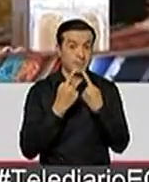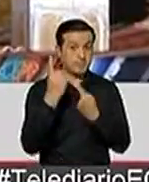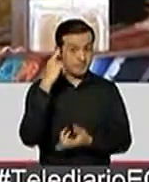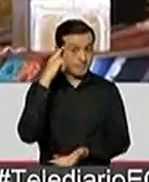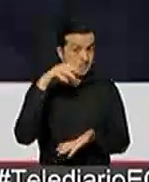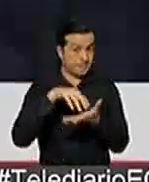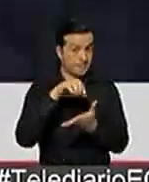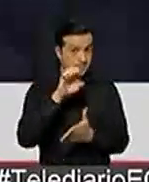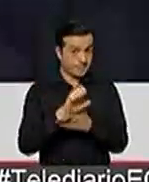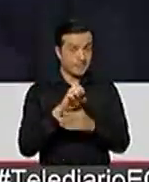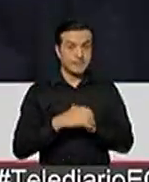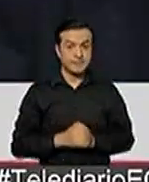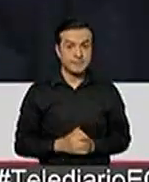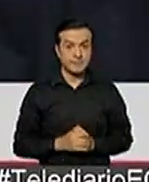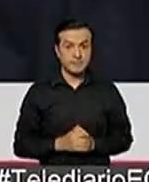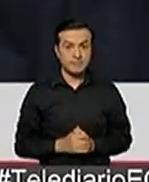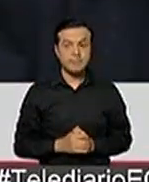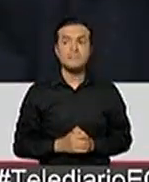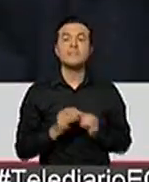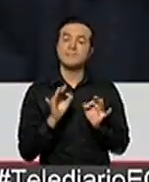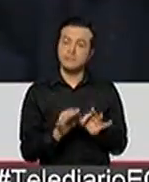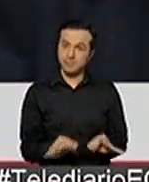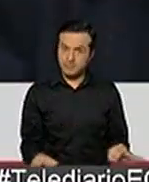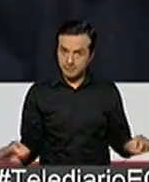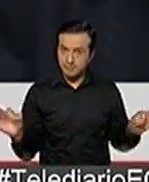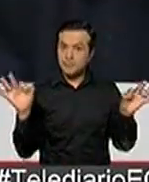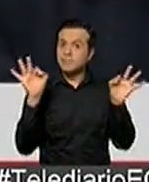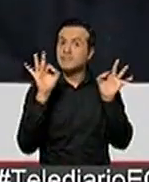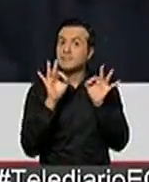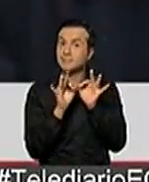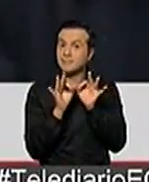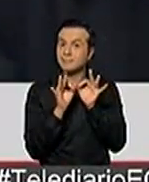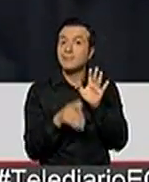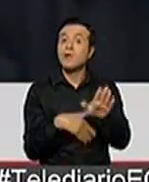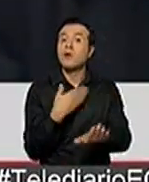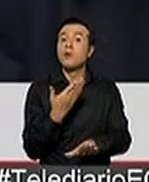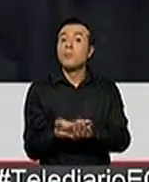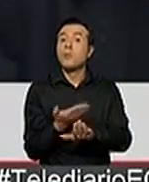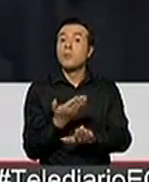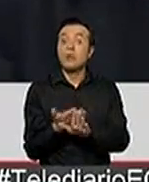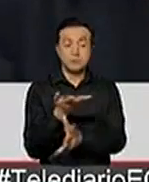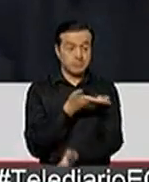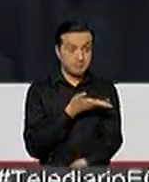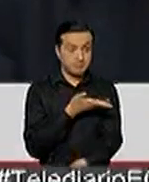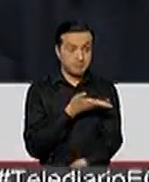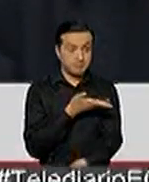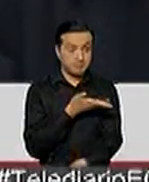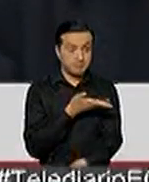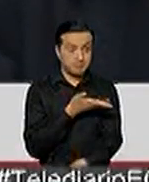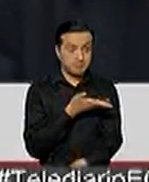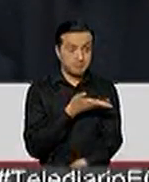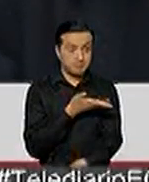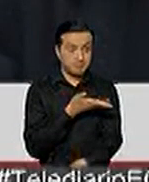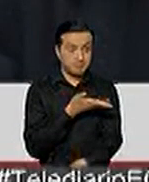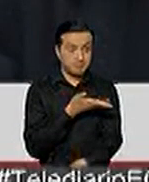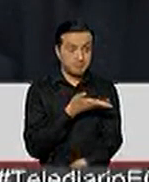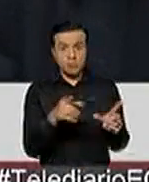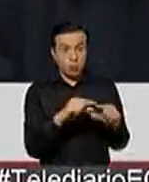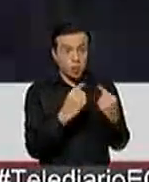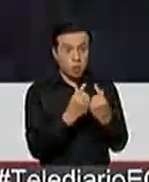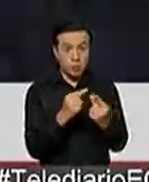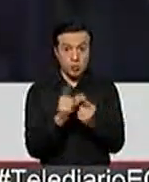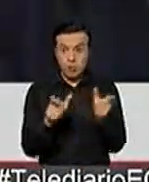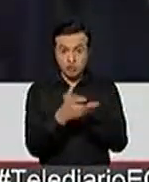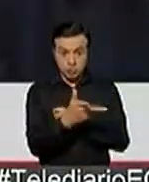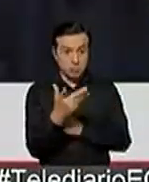gobierno nacional. Creo que es importante nuestras propuestas que estamos encaminando. Las bases,